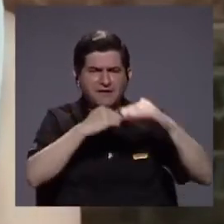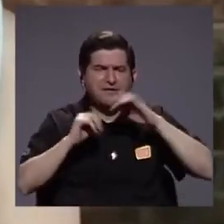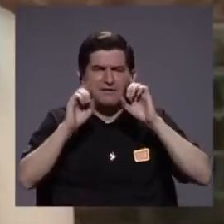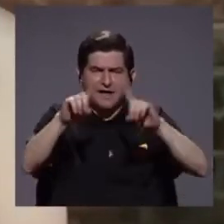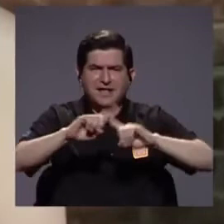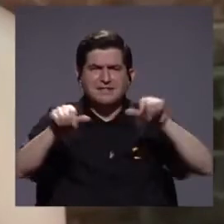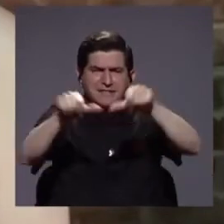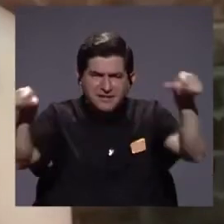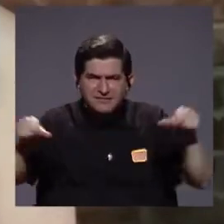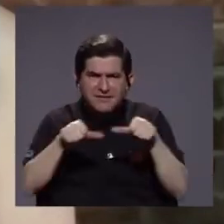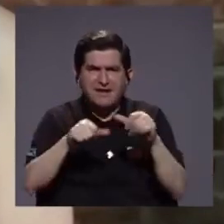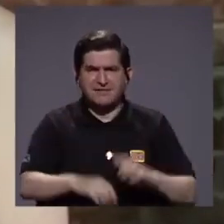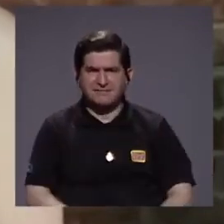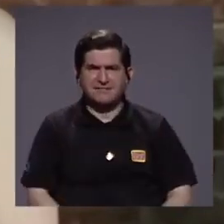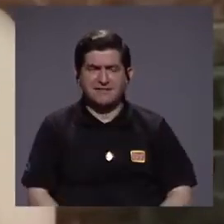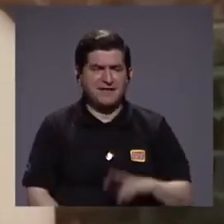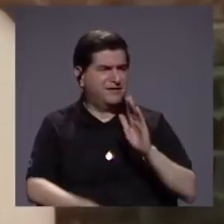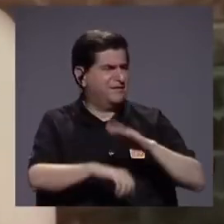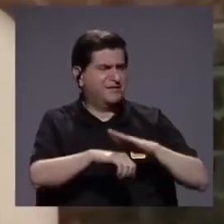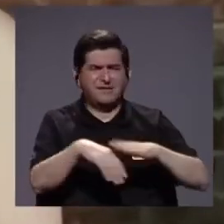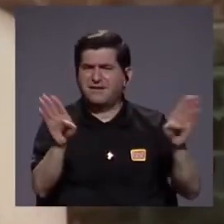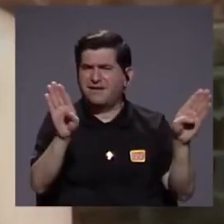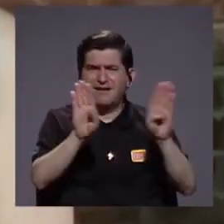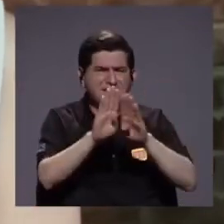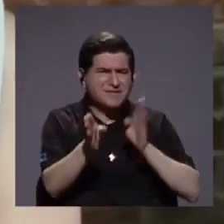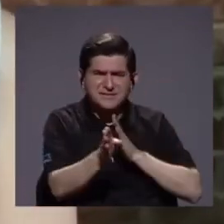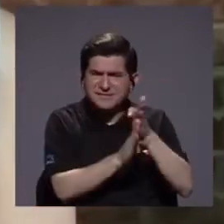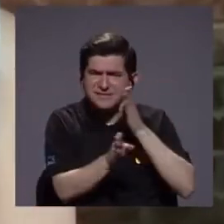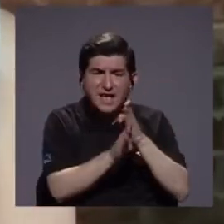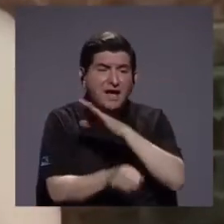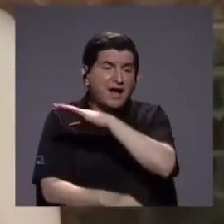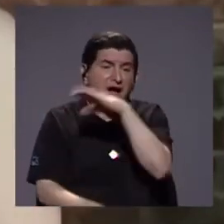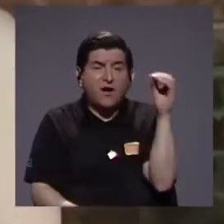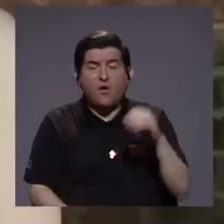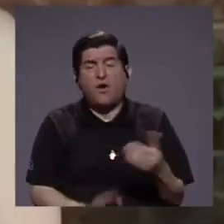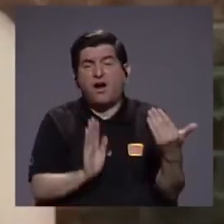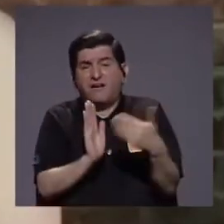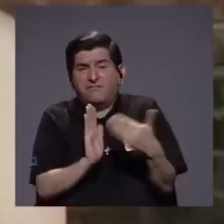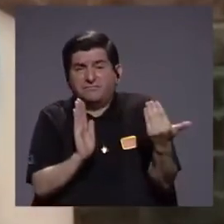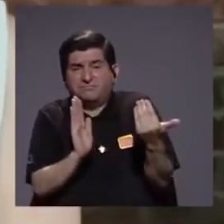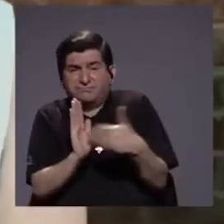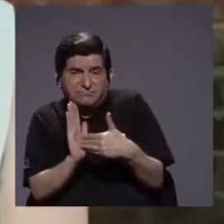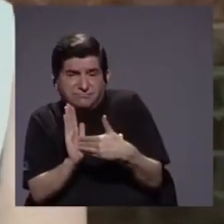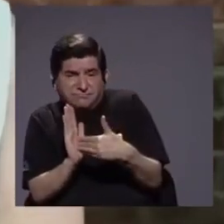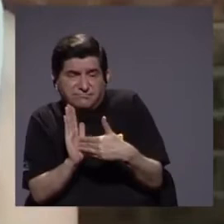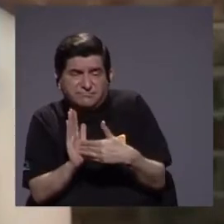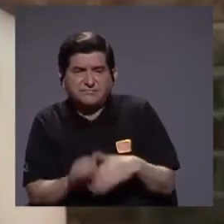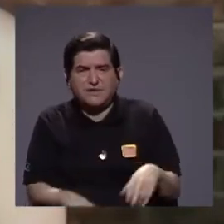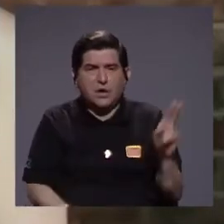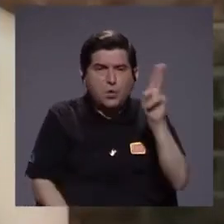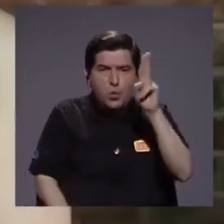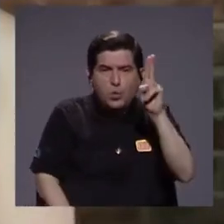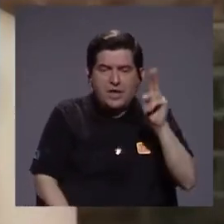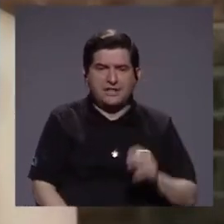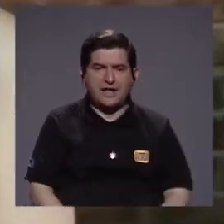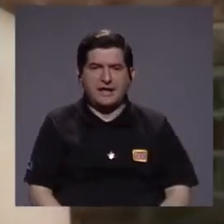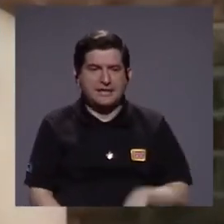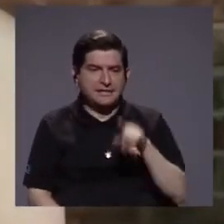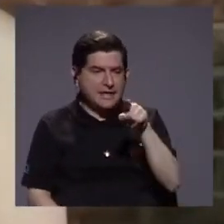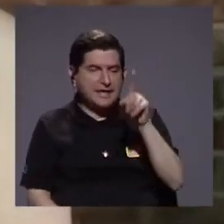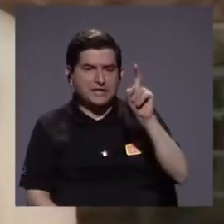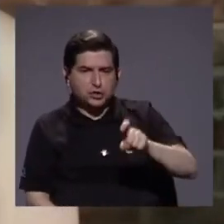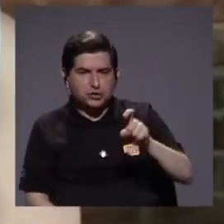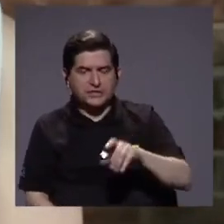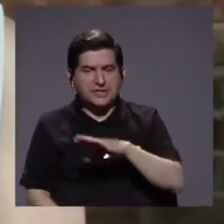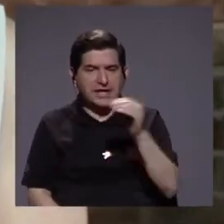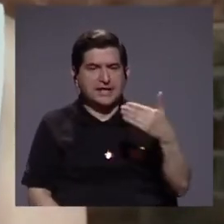de los aspectos y no permitir cierres de carreras o que se afecten unidades que necesitan y